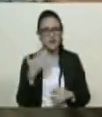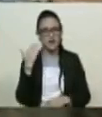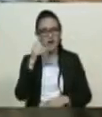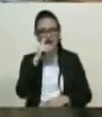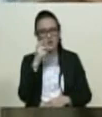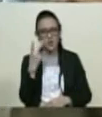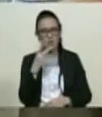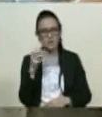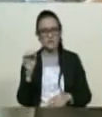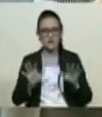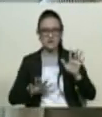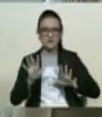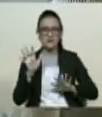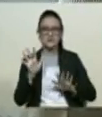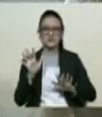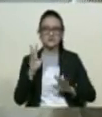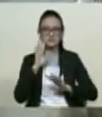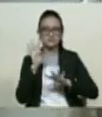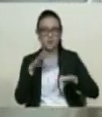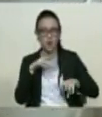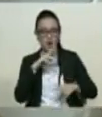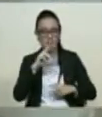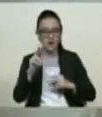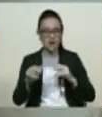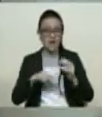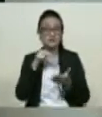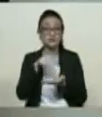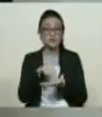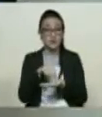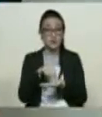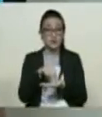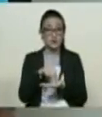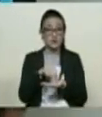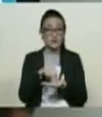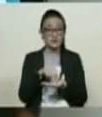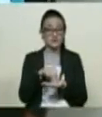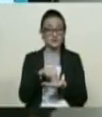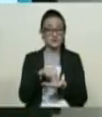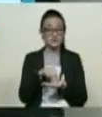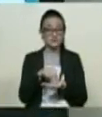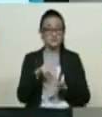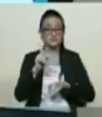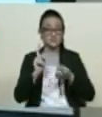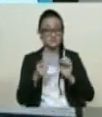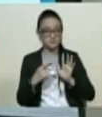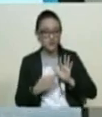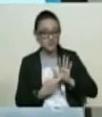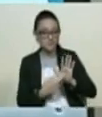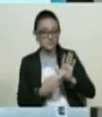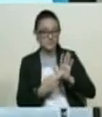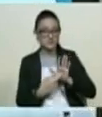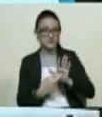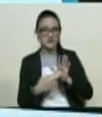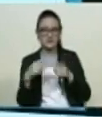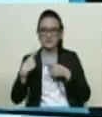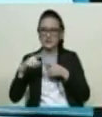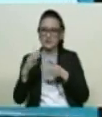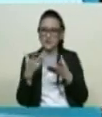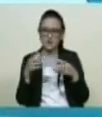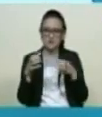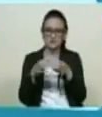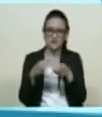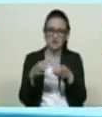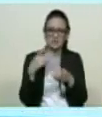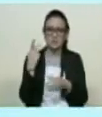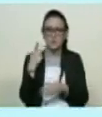2015 observadores nacionales en las auditorías y en algunas ocasiones hemos tenido representantes de diversas organizaciones